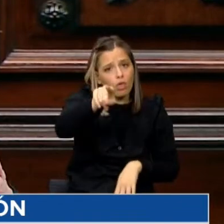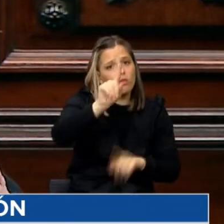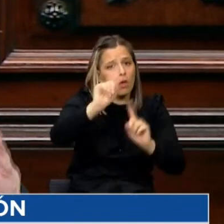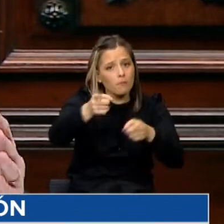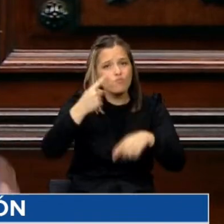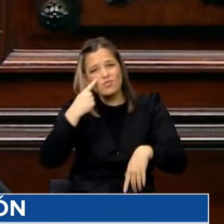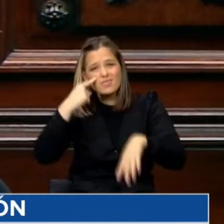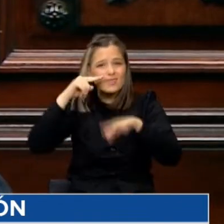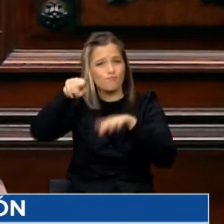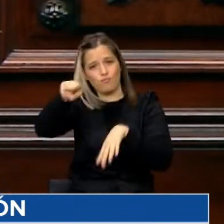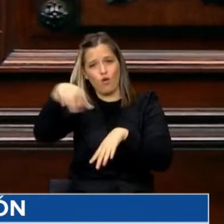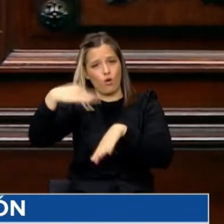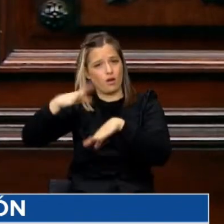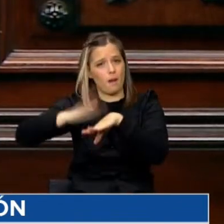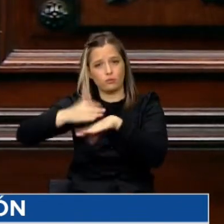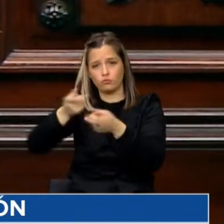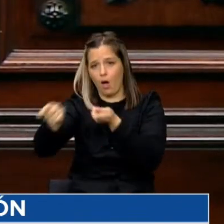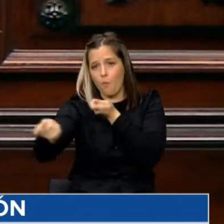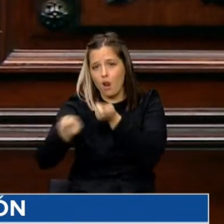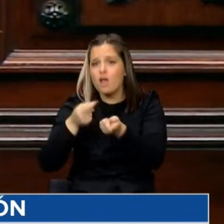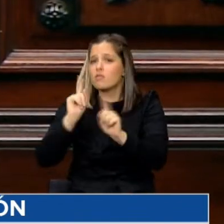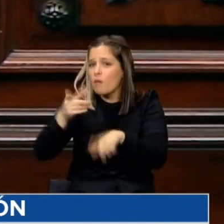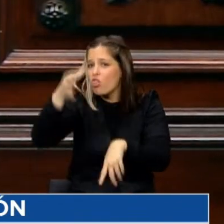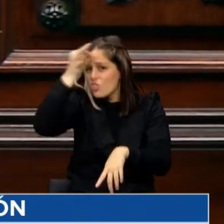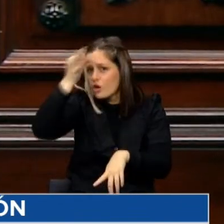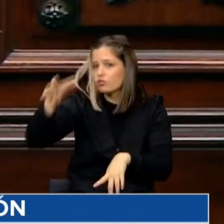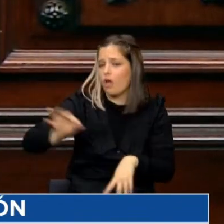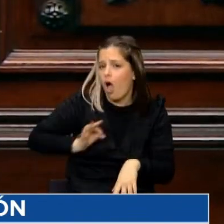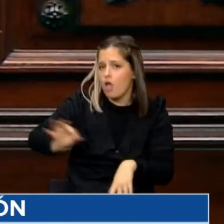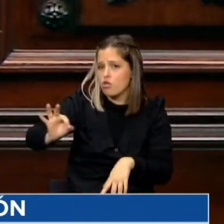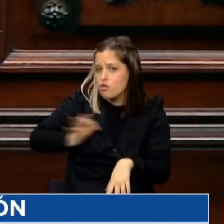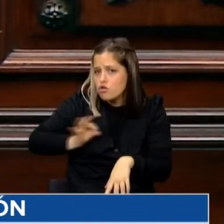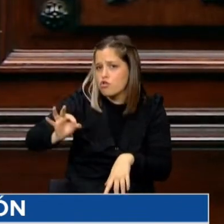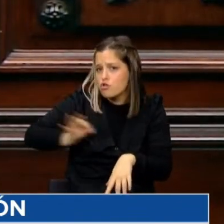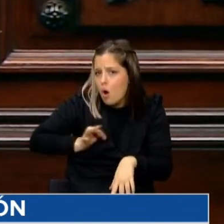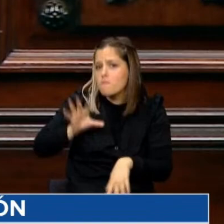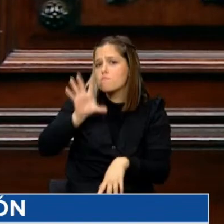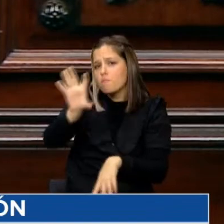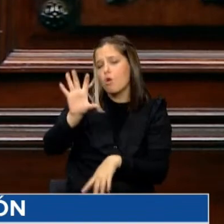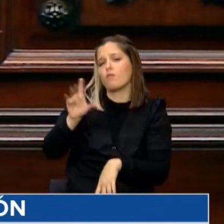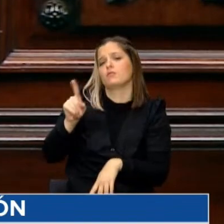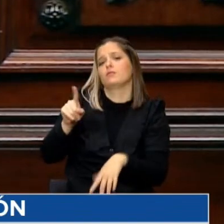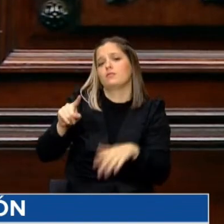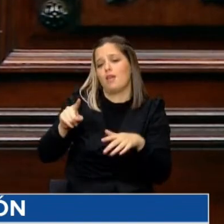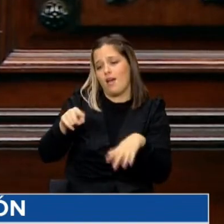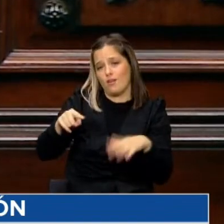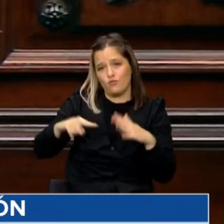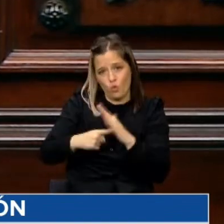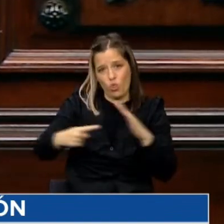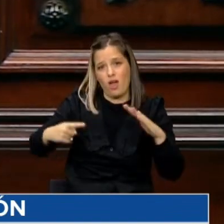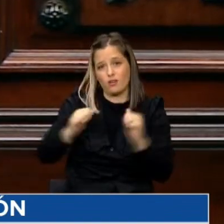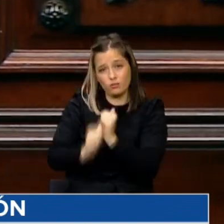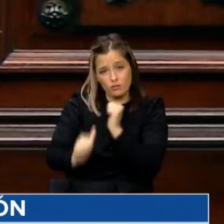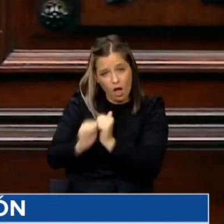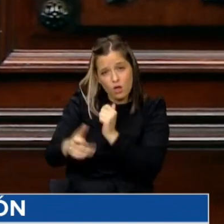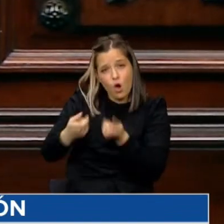municipio y que han tenido 12 años responsabilidad de gestión en el gobierno provincial, que busquemos que el diálogo sea,